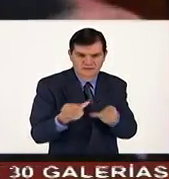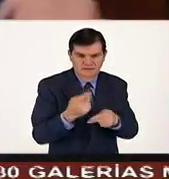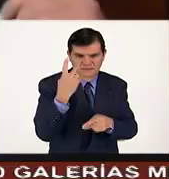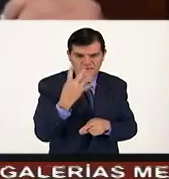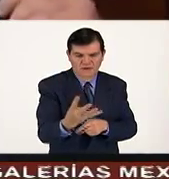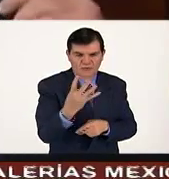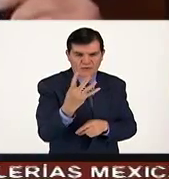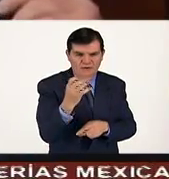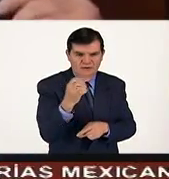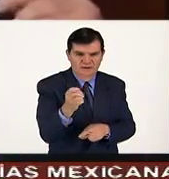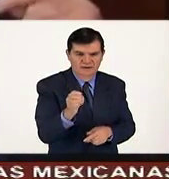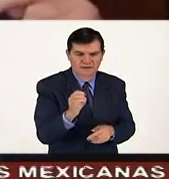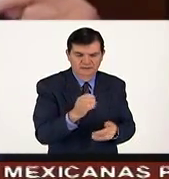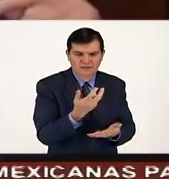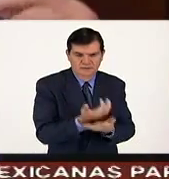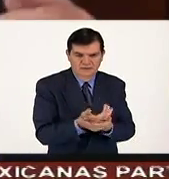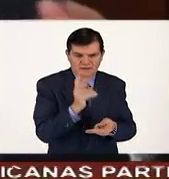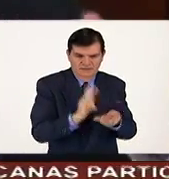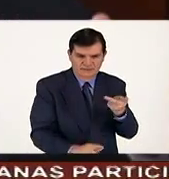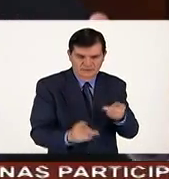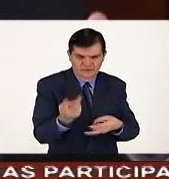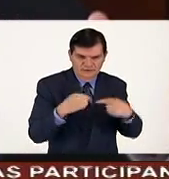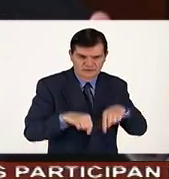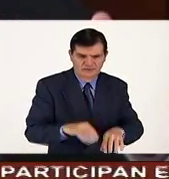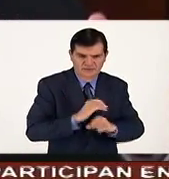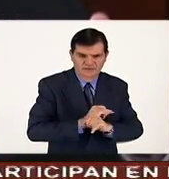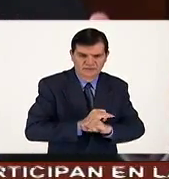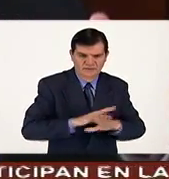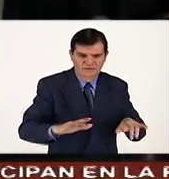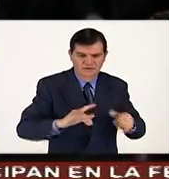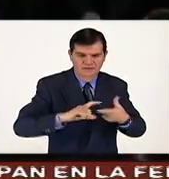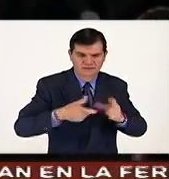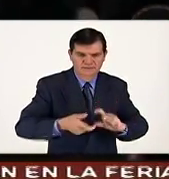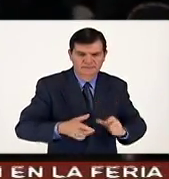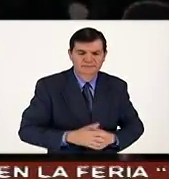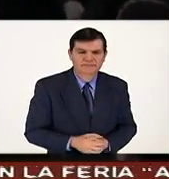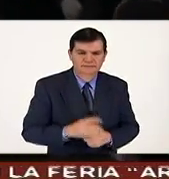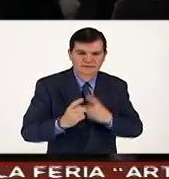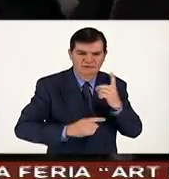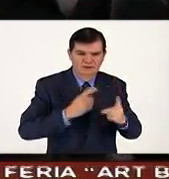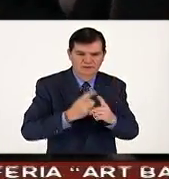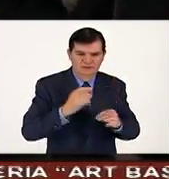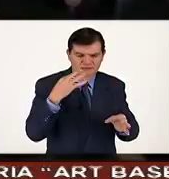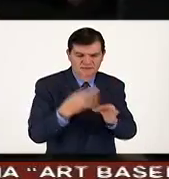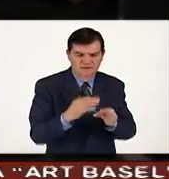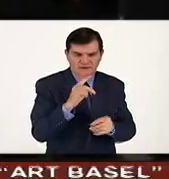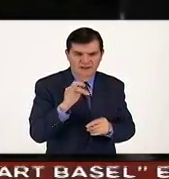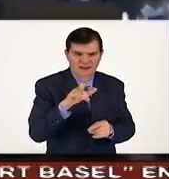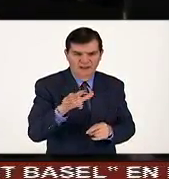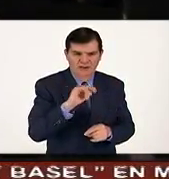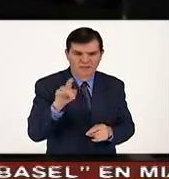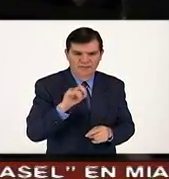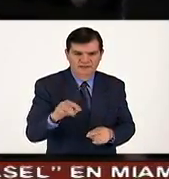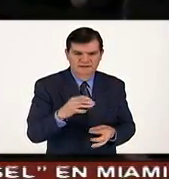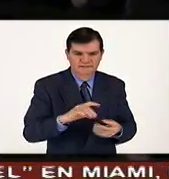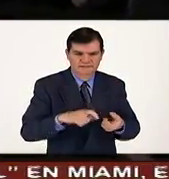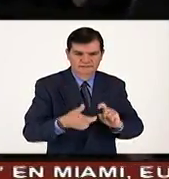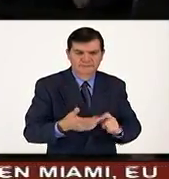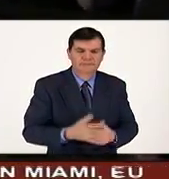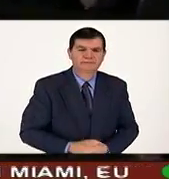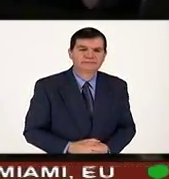el 4 de enero. Vamos a una pausa, regresamos con más información con los deportes. Ya está listo Daniel López Casarín.